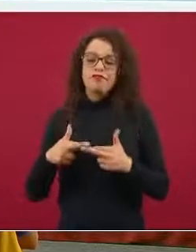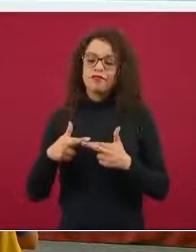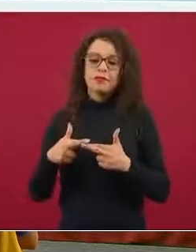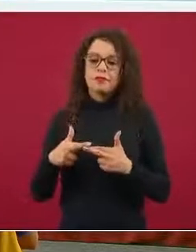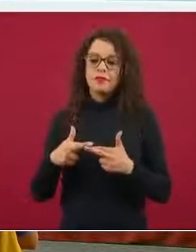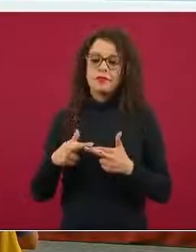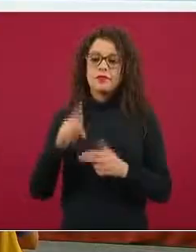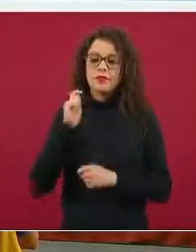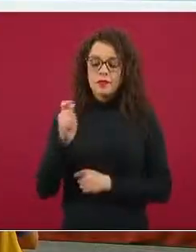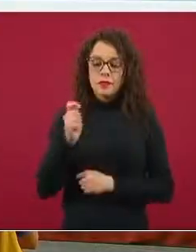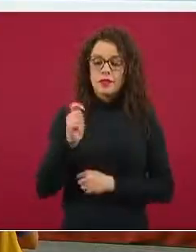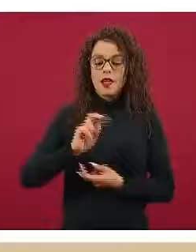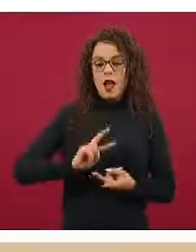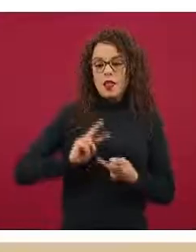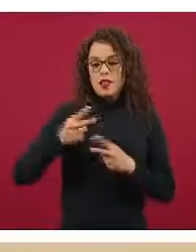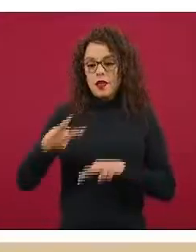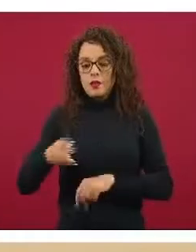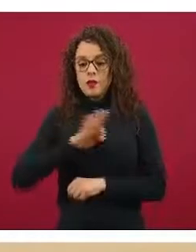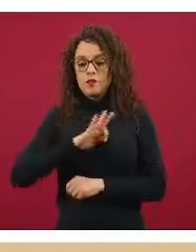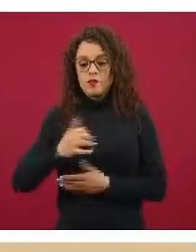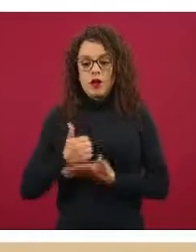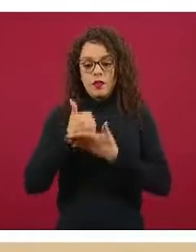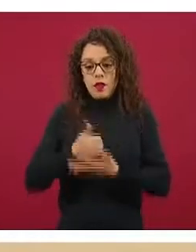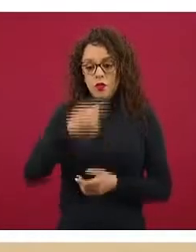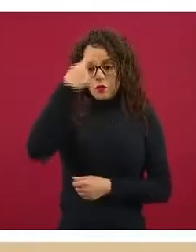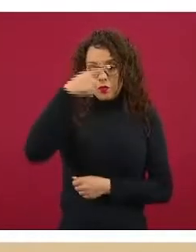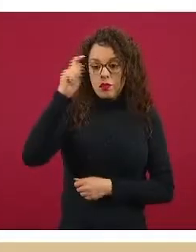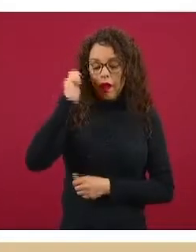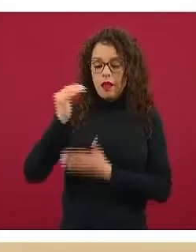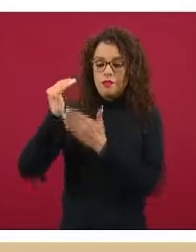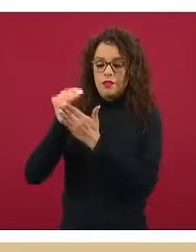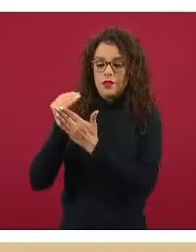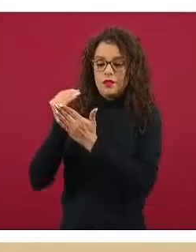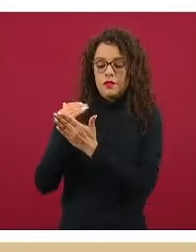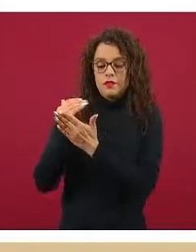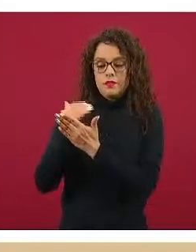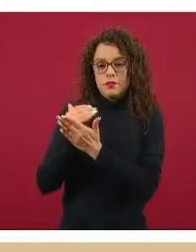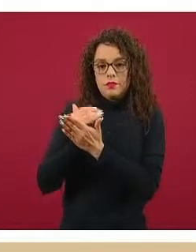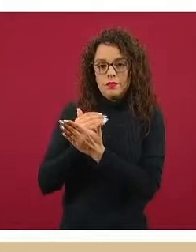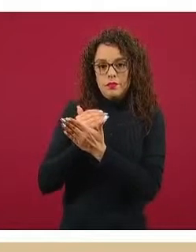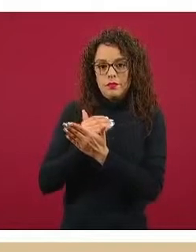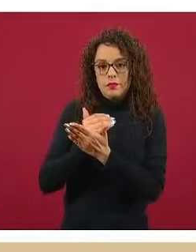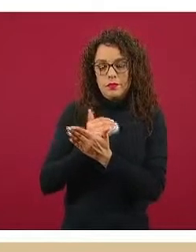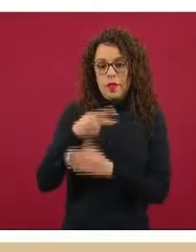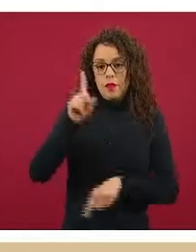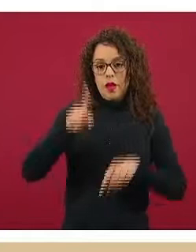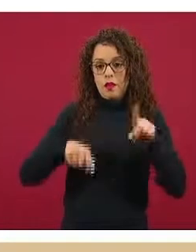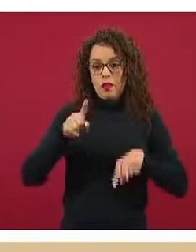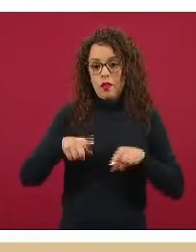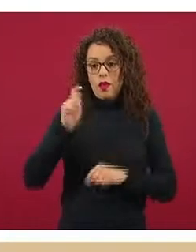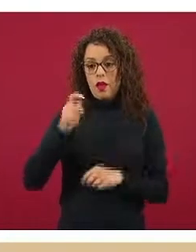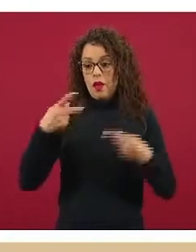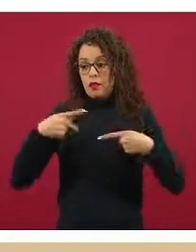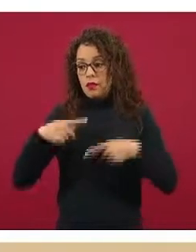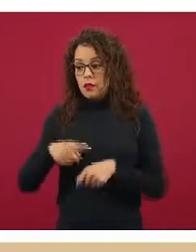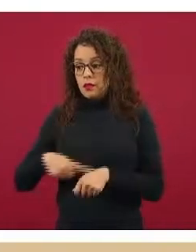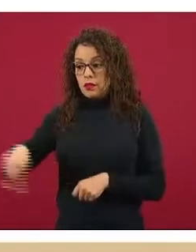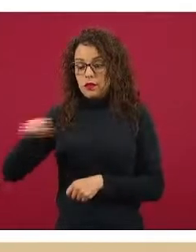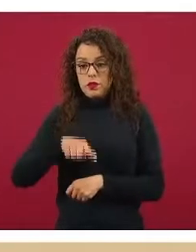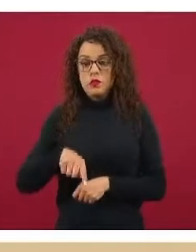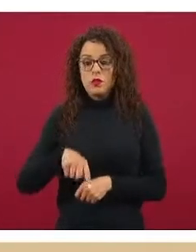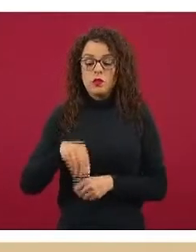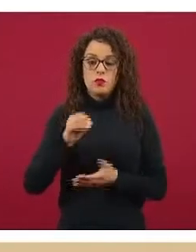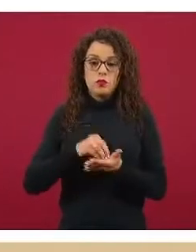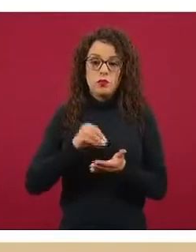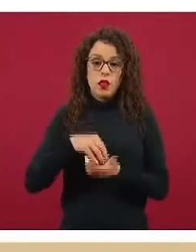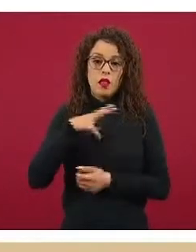puede contribuir también a una disminución, más allá lógicamente de la cantidad de población susceptible que todavía se tiene en todas